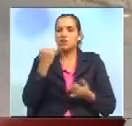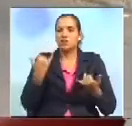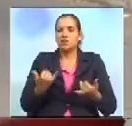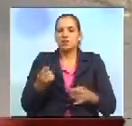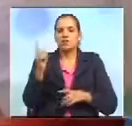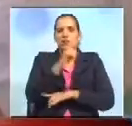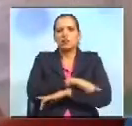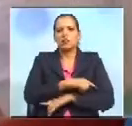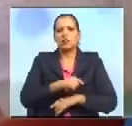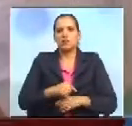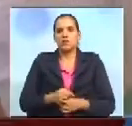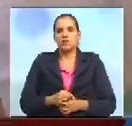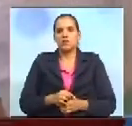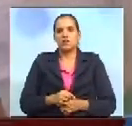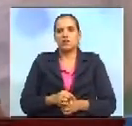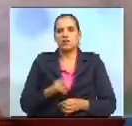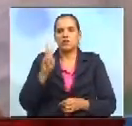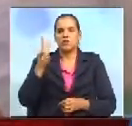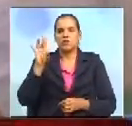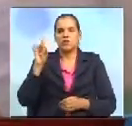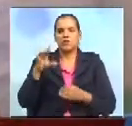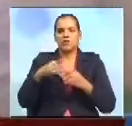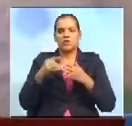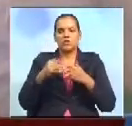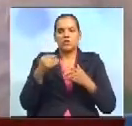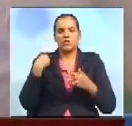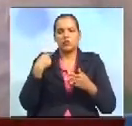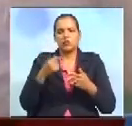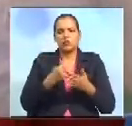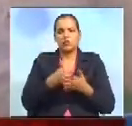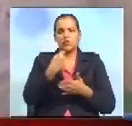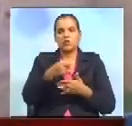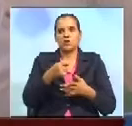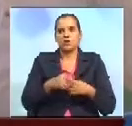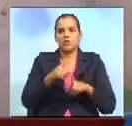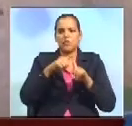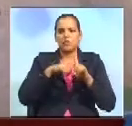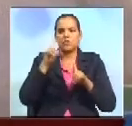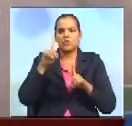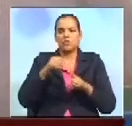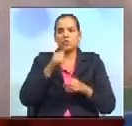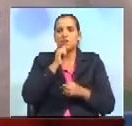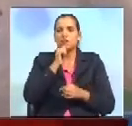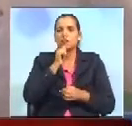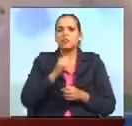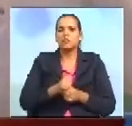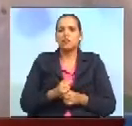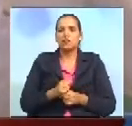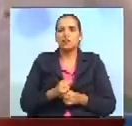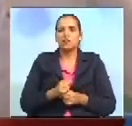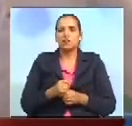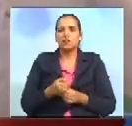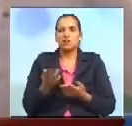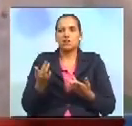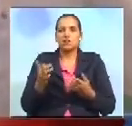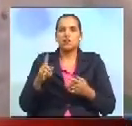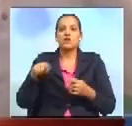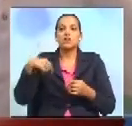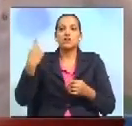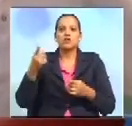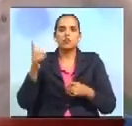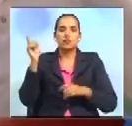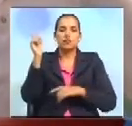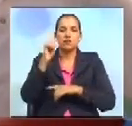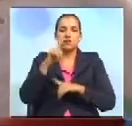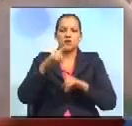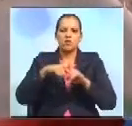algunos días. De 28 tengo, de 28 el mes, un solo mes. Eso está. Entonces, creo